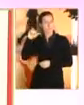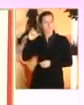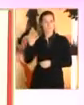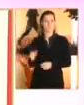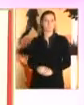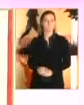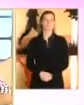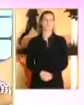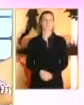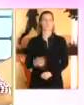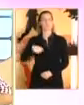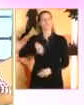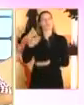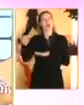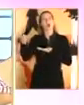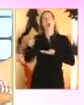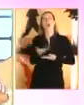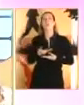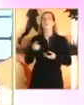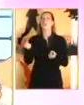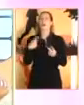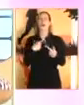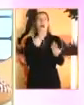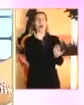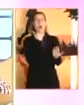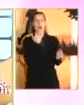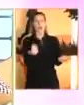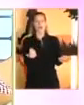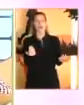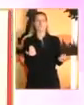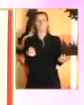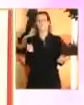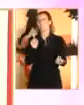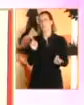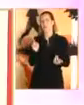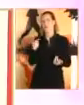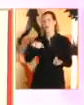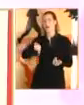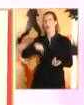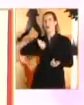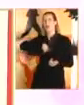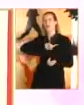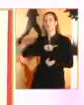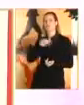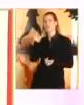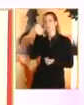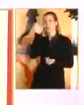ayuda por parte de alguna organización? Organizaciones, Erika nos ayuda en todo lo que puede,